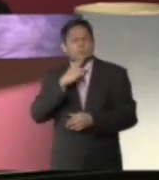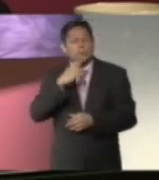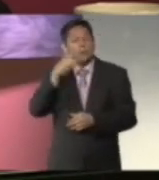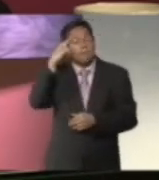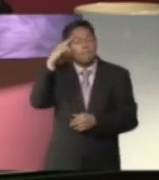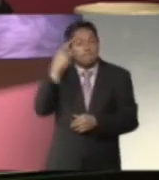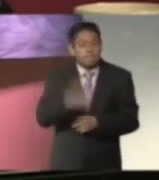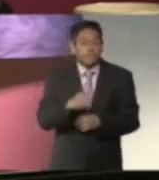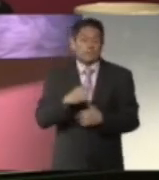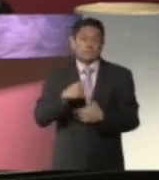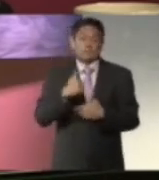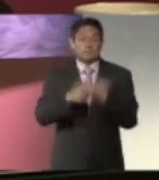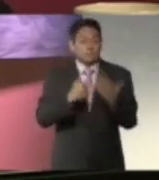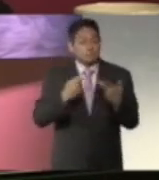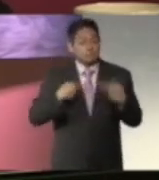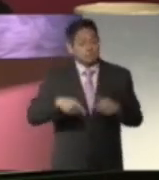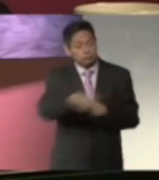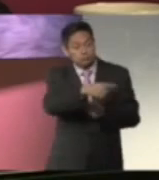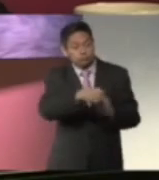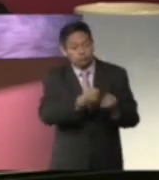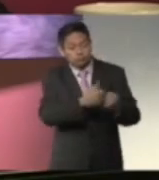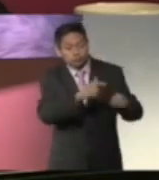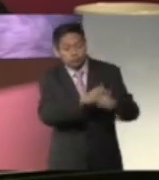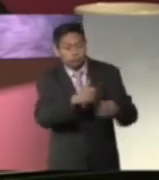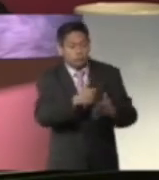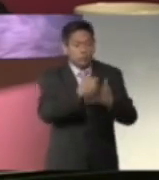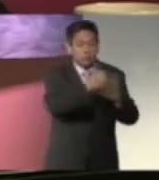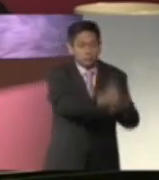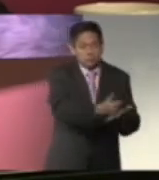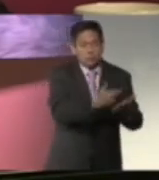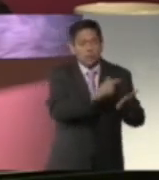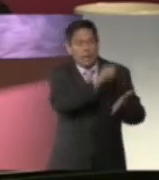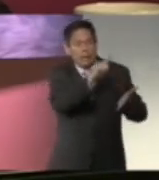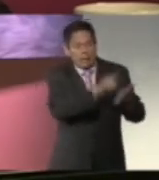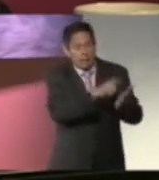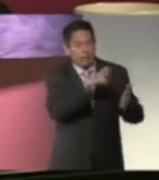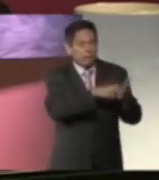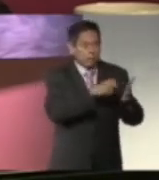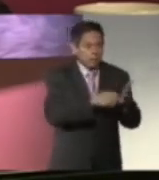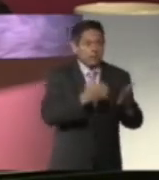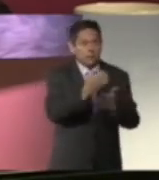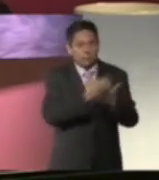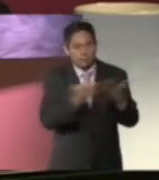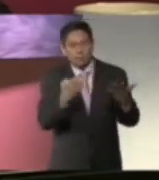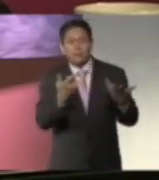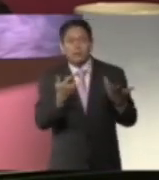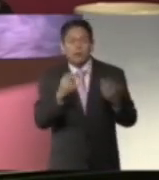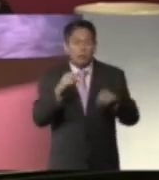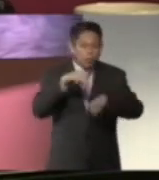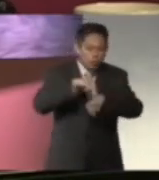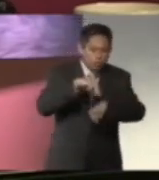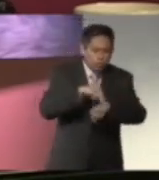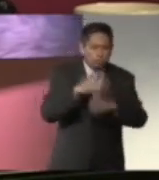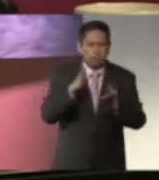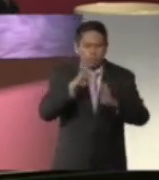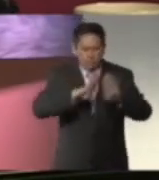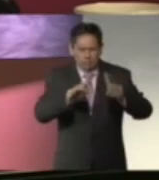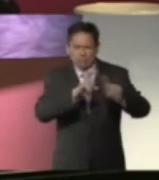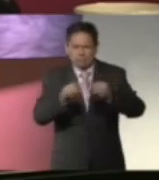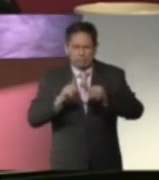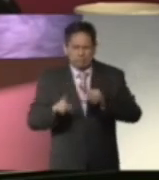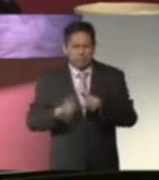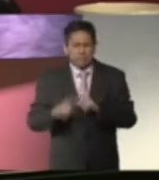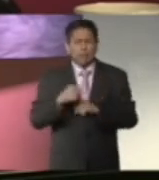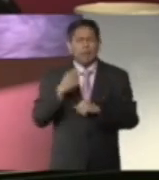garantía, ¿no? Para que el derecho, la economía, la medicina, la biología, o sea, todo pueda